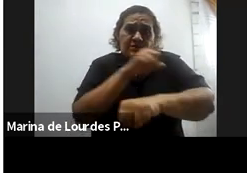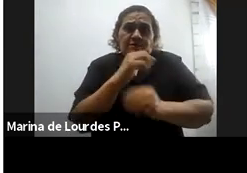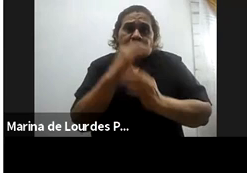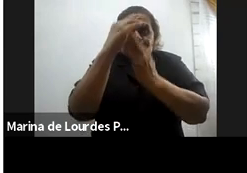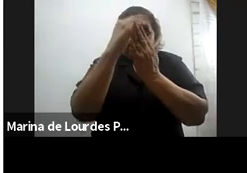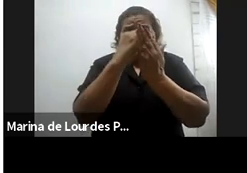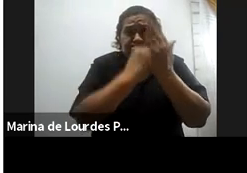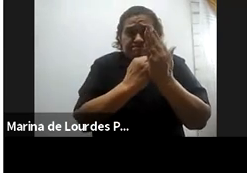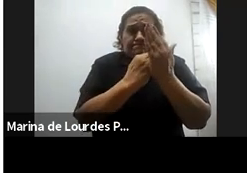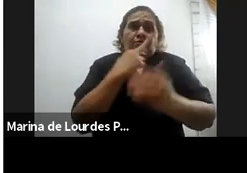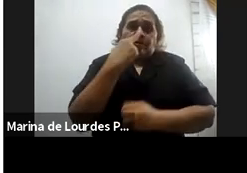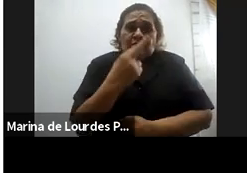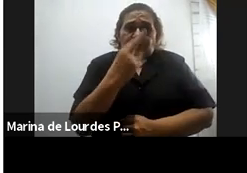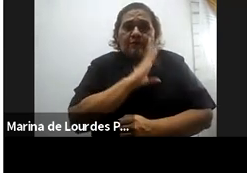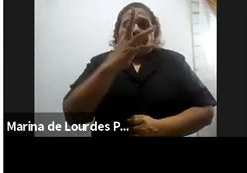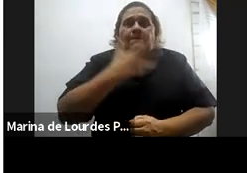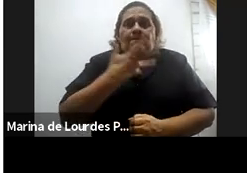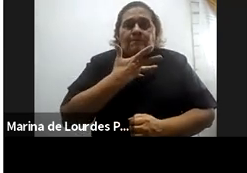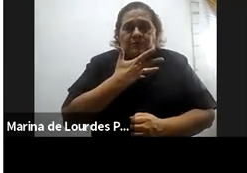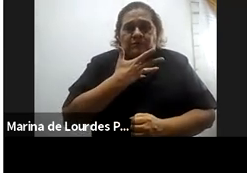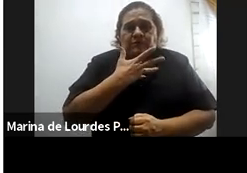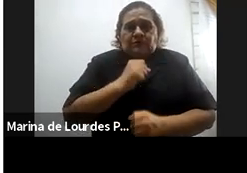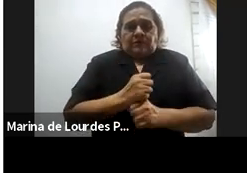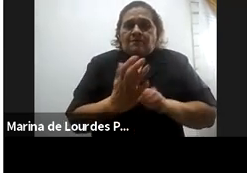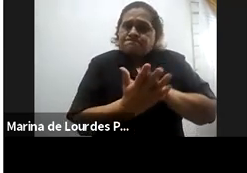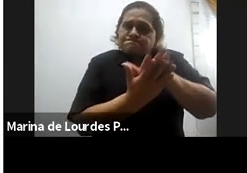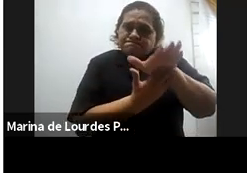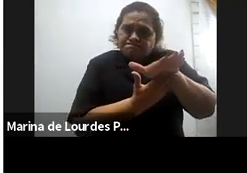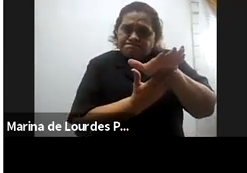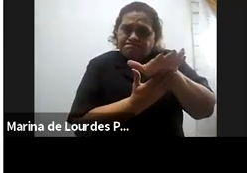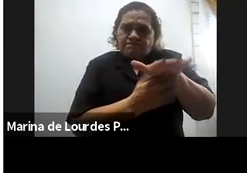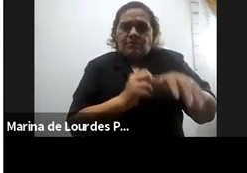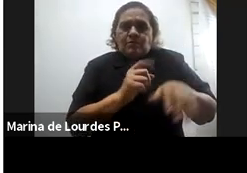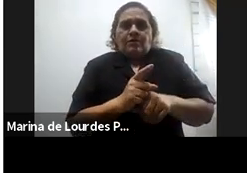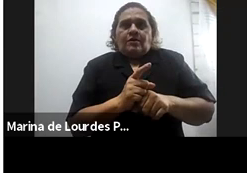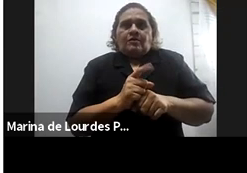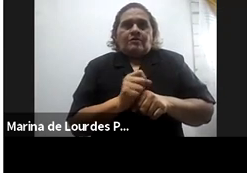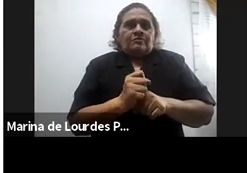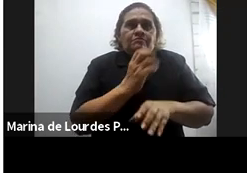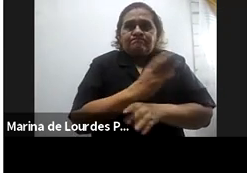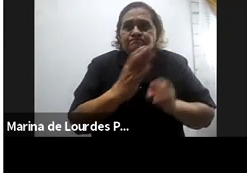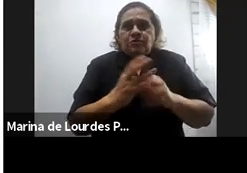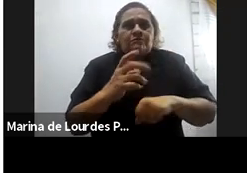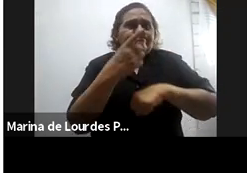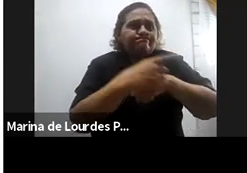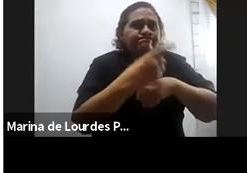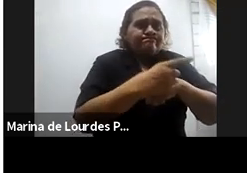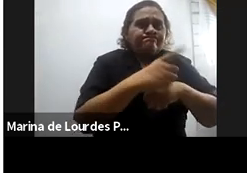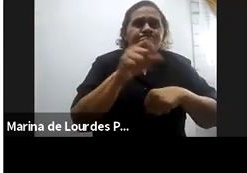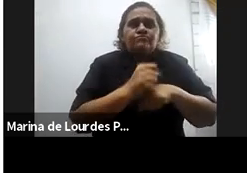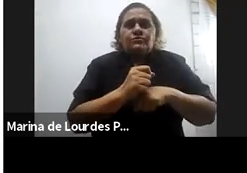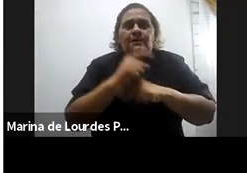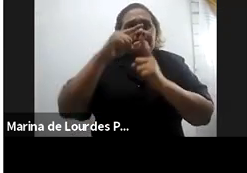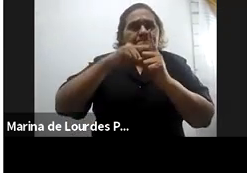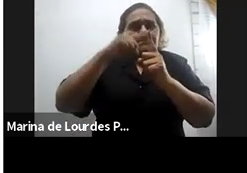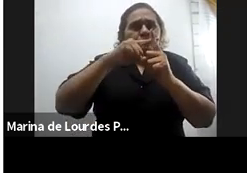esa respuesta que puede tener el pie, ¿no? A un estímulo como puede ser el dolor o la temperatura